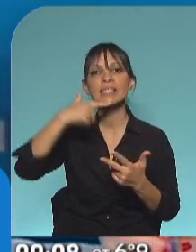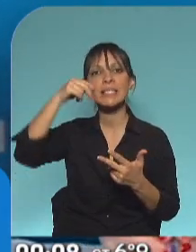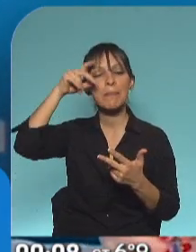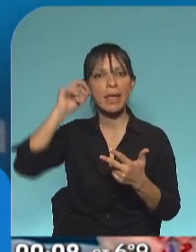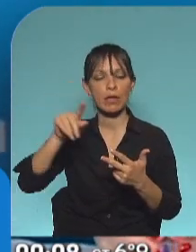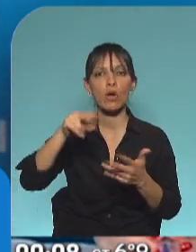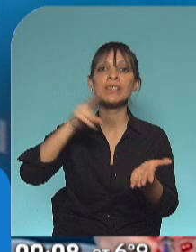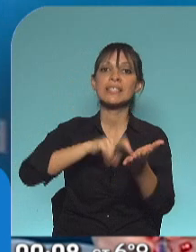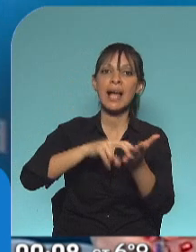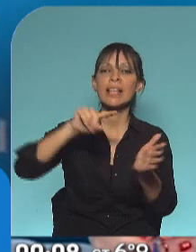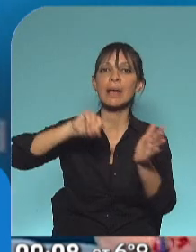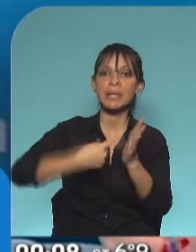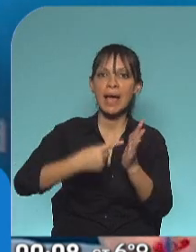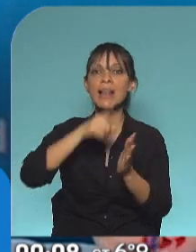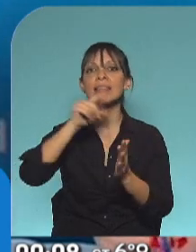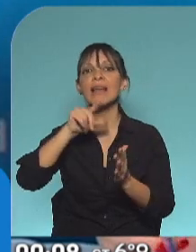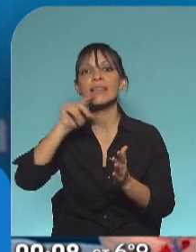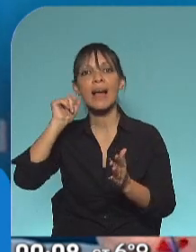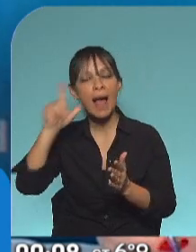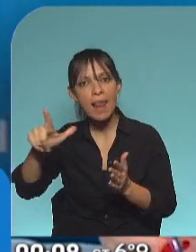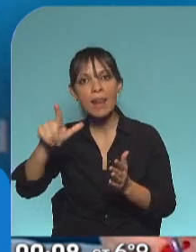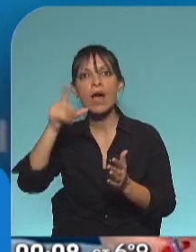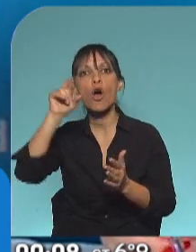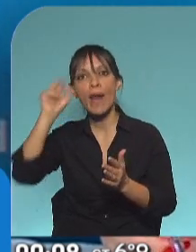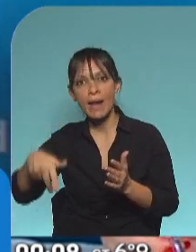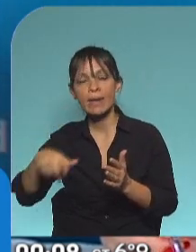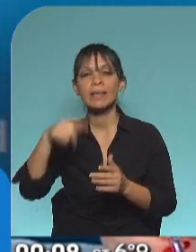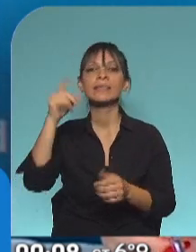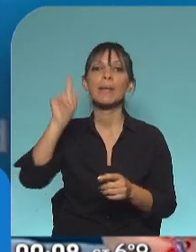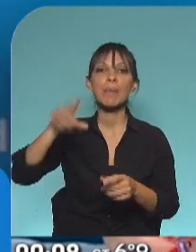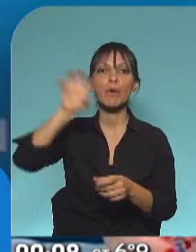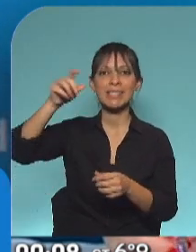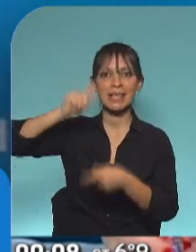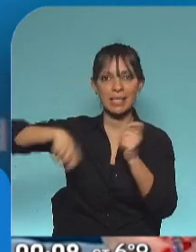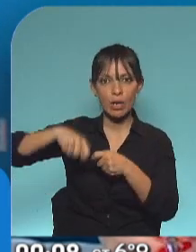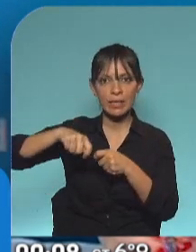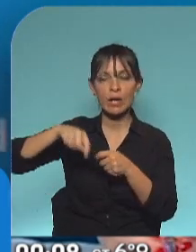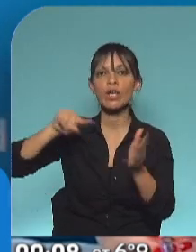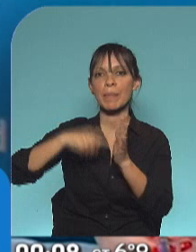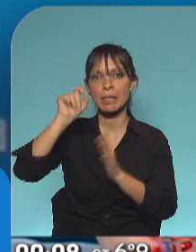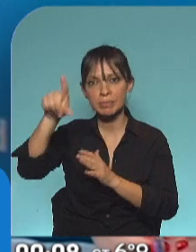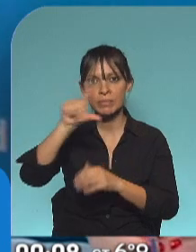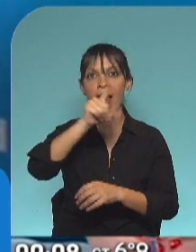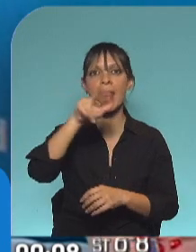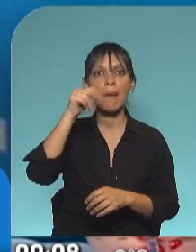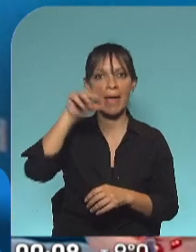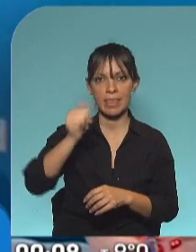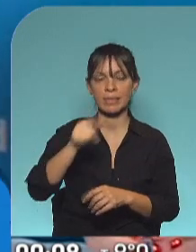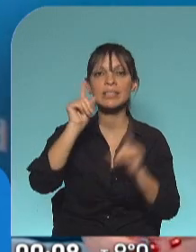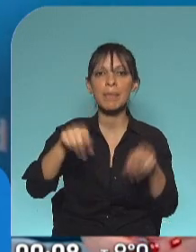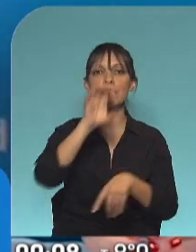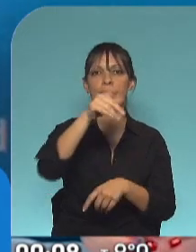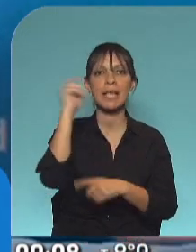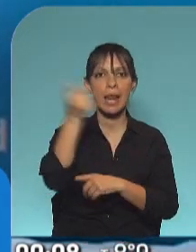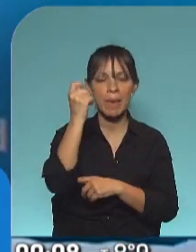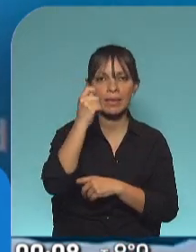Salta, Tartagal y Orán, en Santiago del Estero, en su capital y en La Banda, en la provincia de La Pampa, en Santa